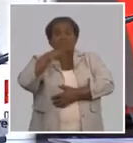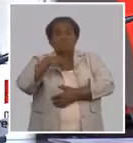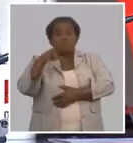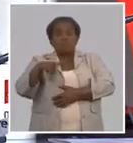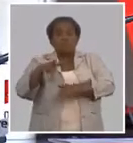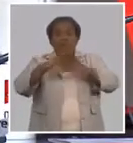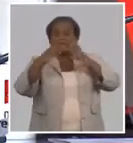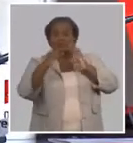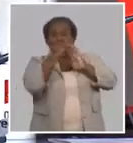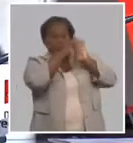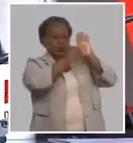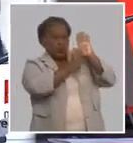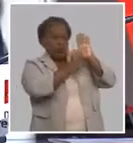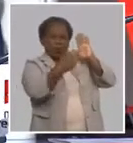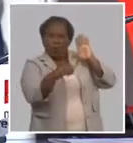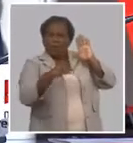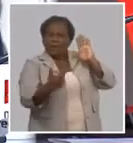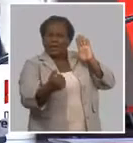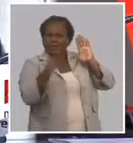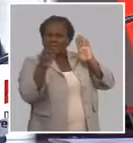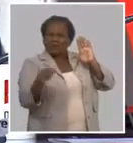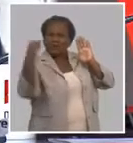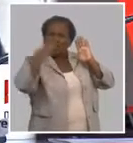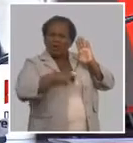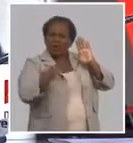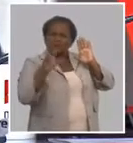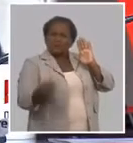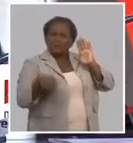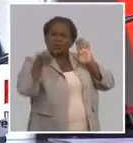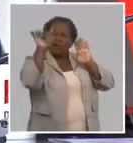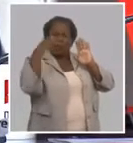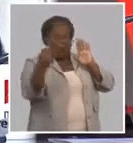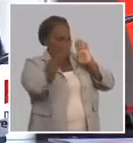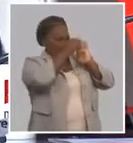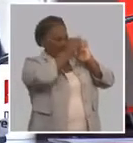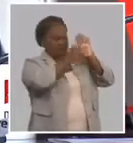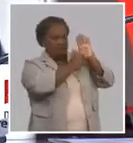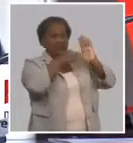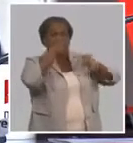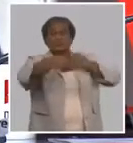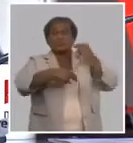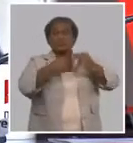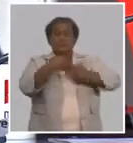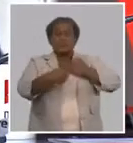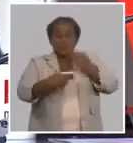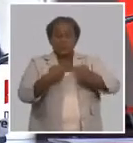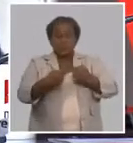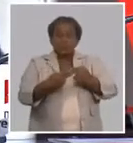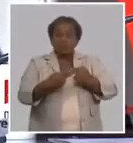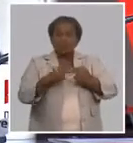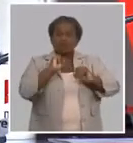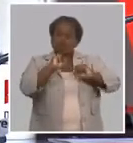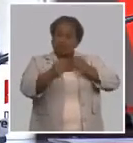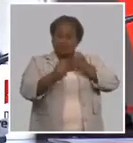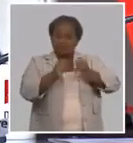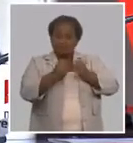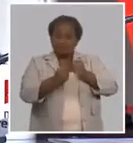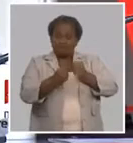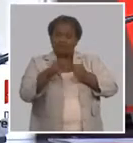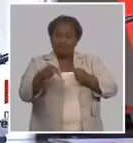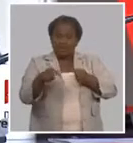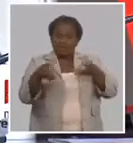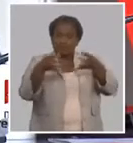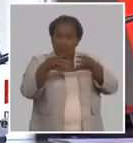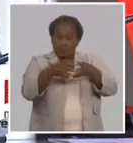integralidad del mismo además este se conformó a tono con las exigencias de la organización